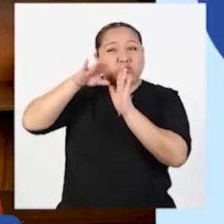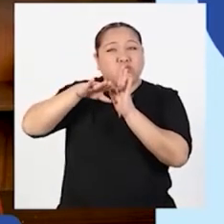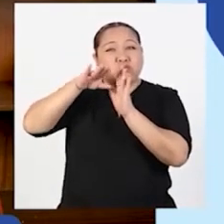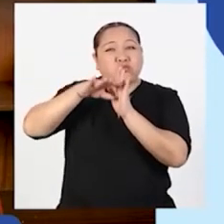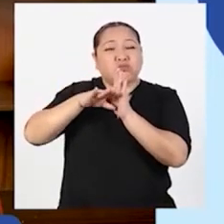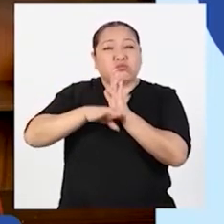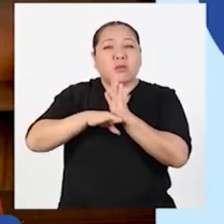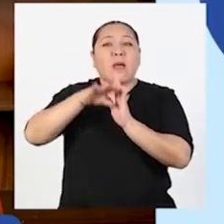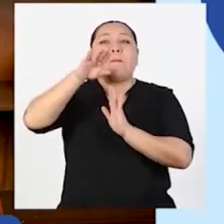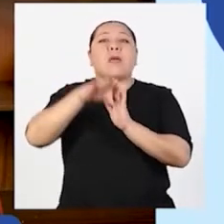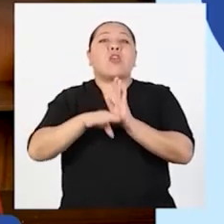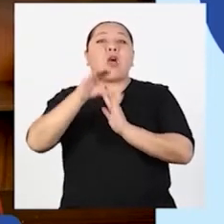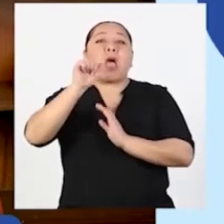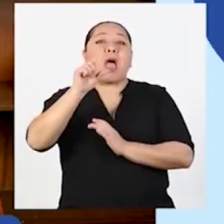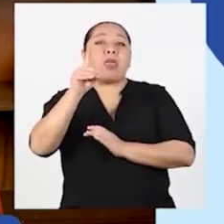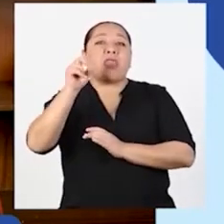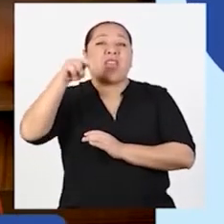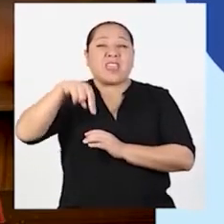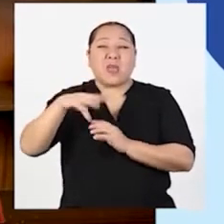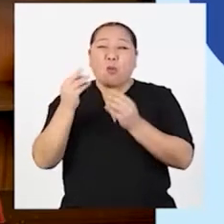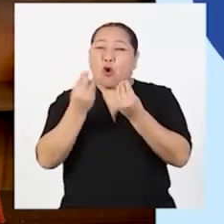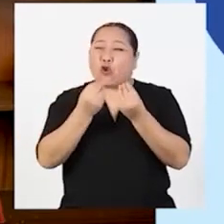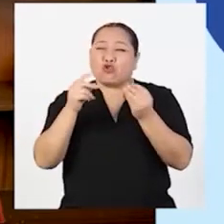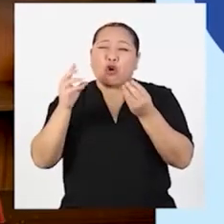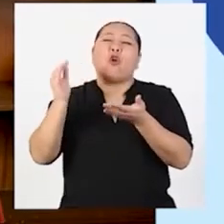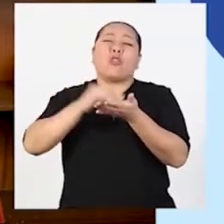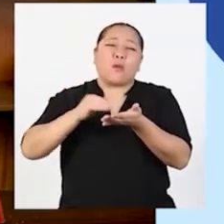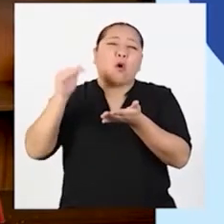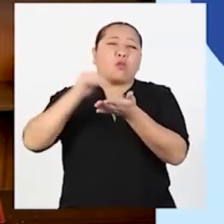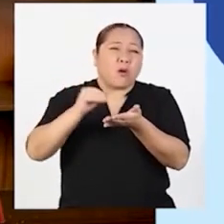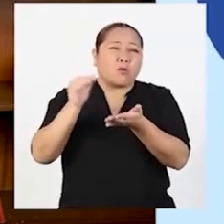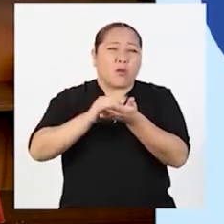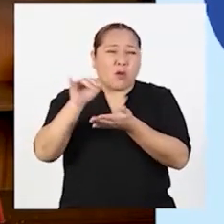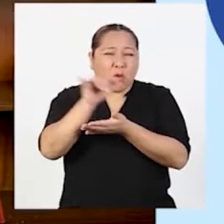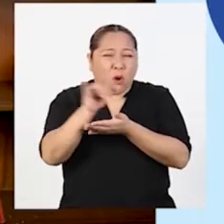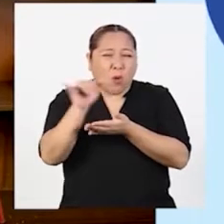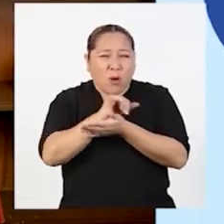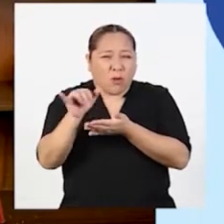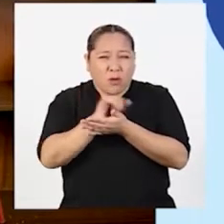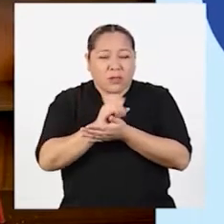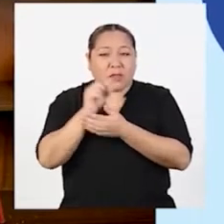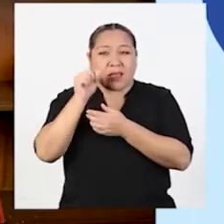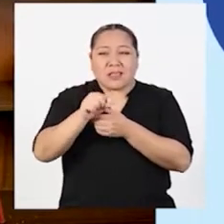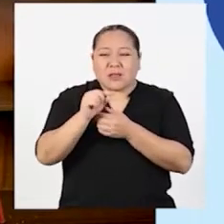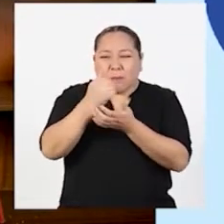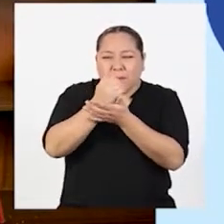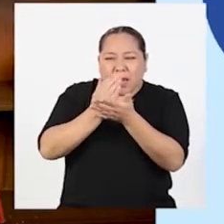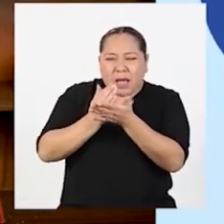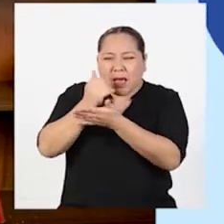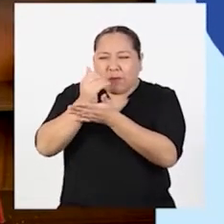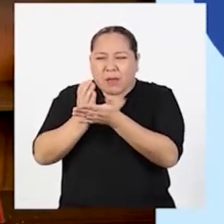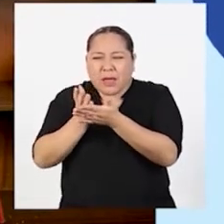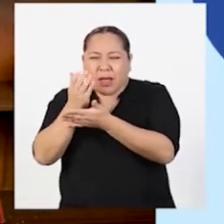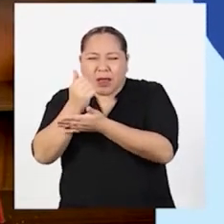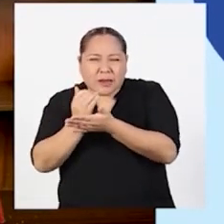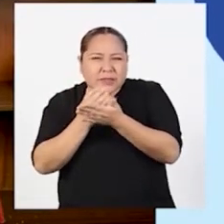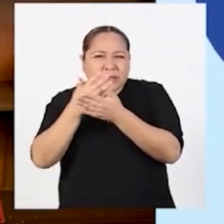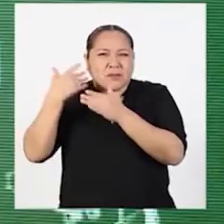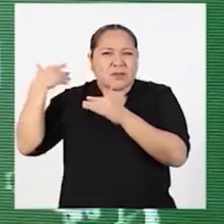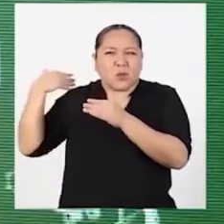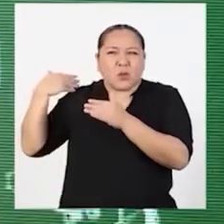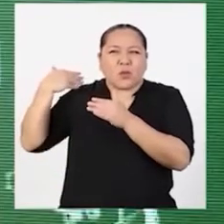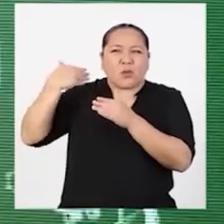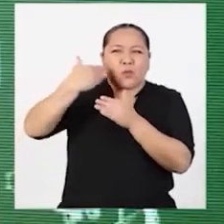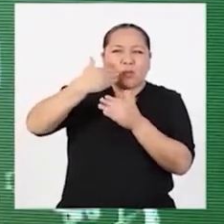ADN altamente repetitivas. La mayoría de estas secuencias son elementos que se mueven a lo largo del